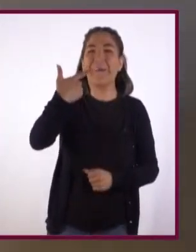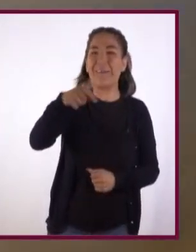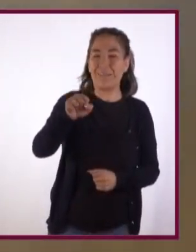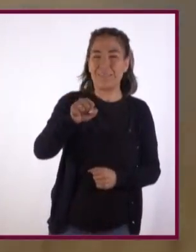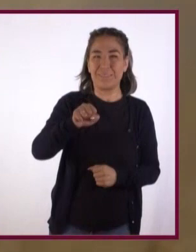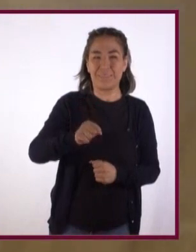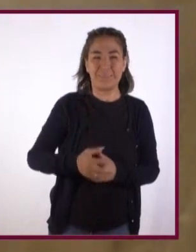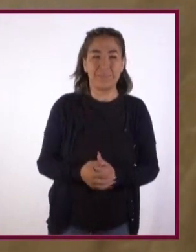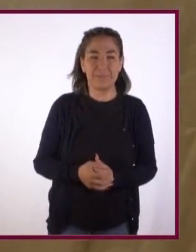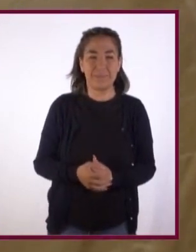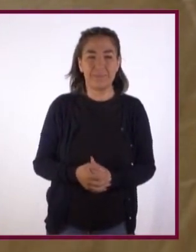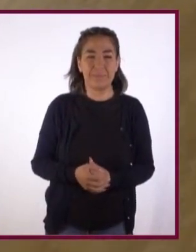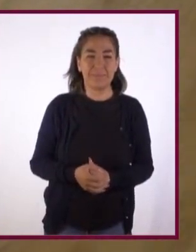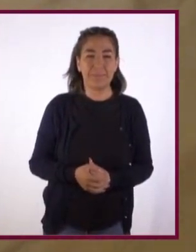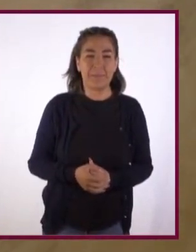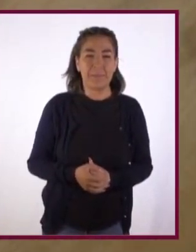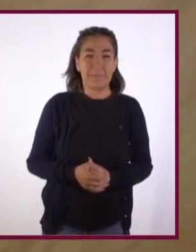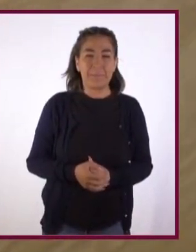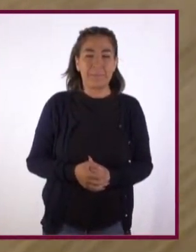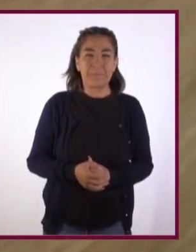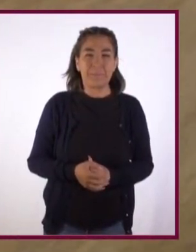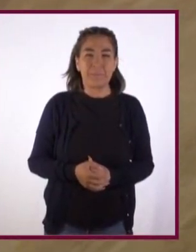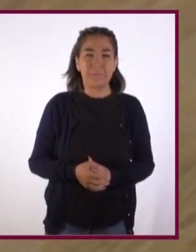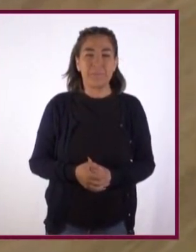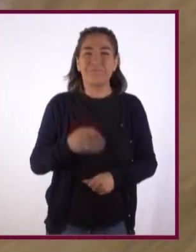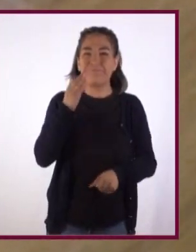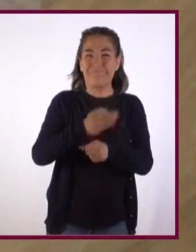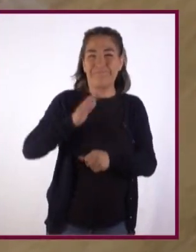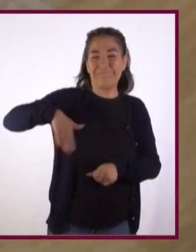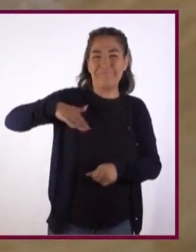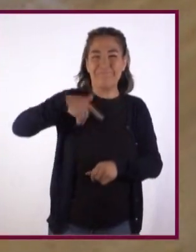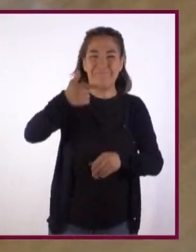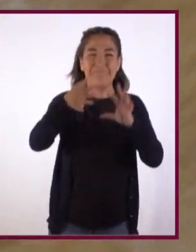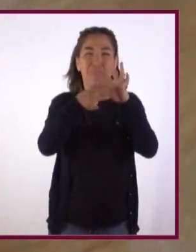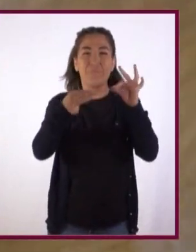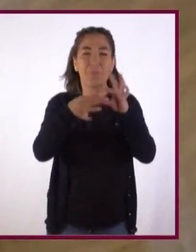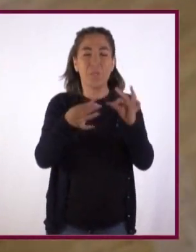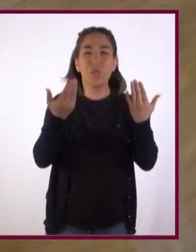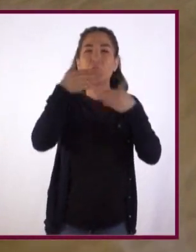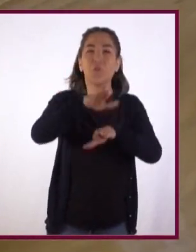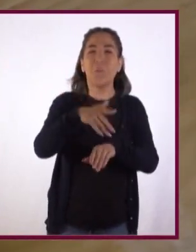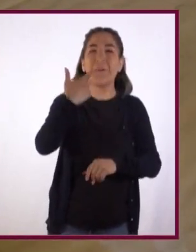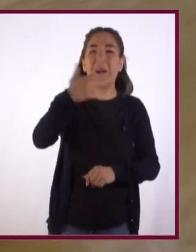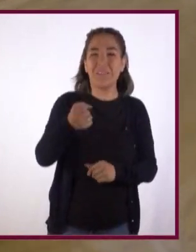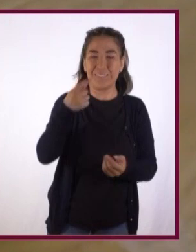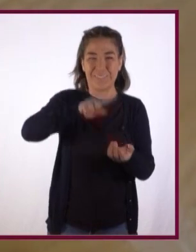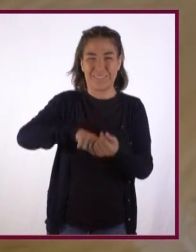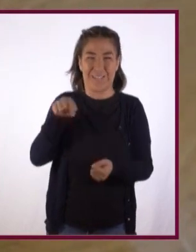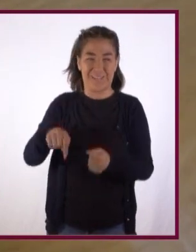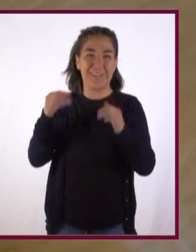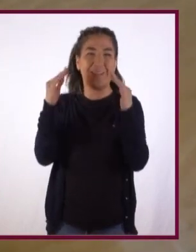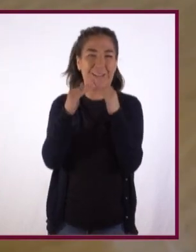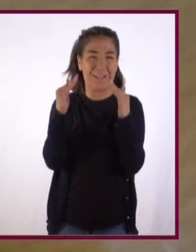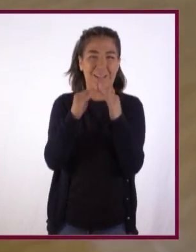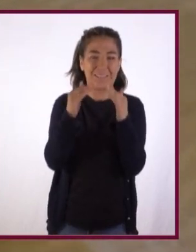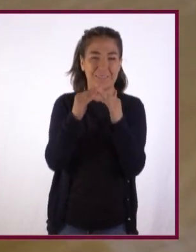del gas, por ejemplo, lo que decíamos hace rato sobre el gas que utilizamos en